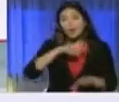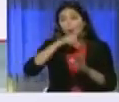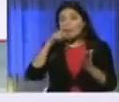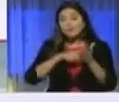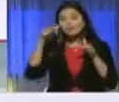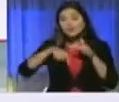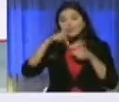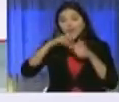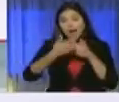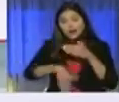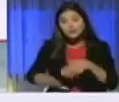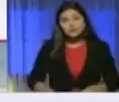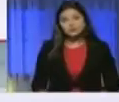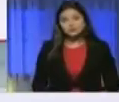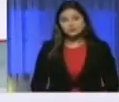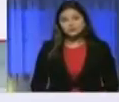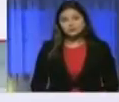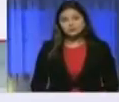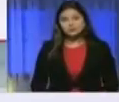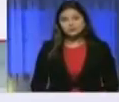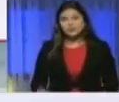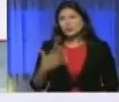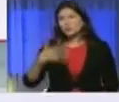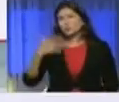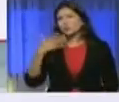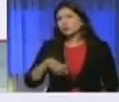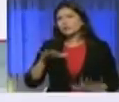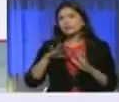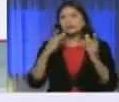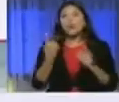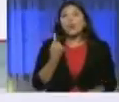año. Récord mundial,